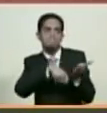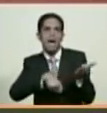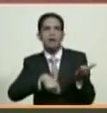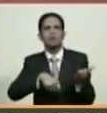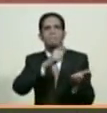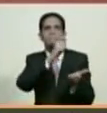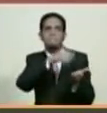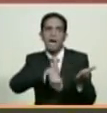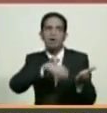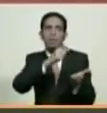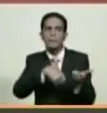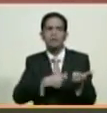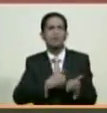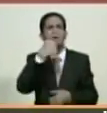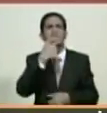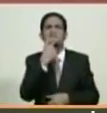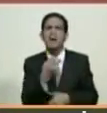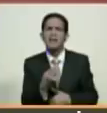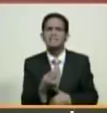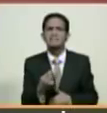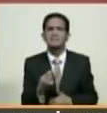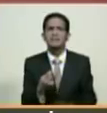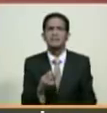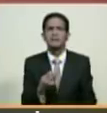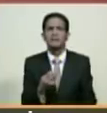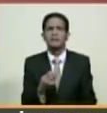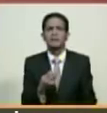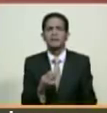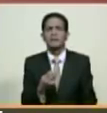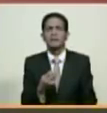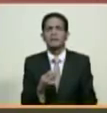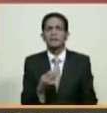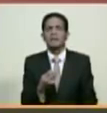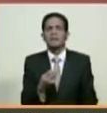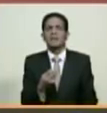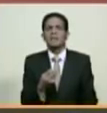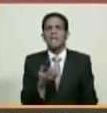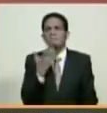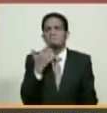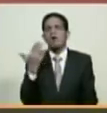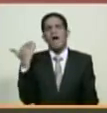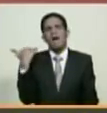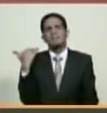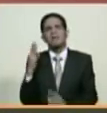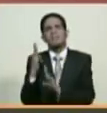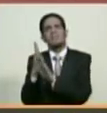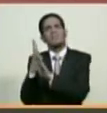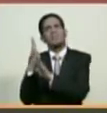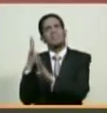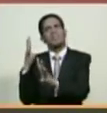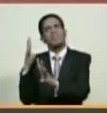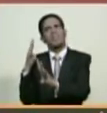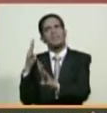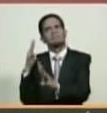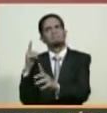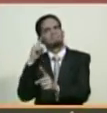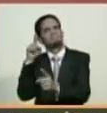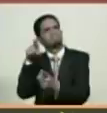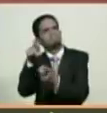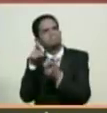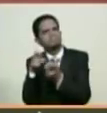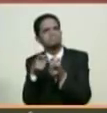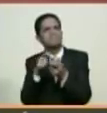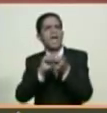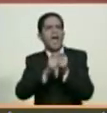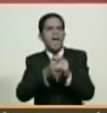porque es mucho más sencillo y es mucho más fácil que lo que veíamos antes, que eran largas colas de pensionados y